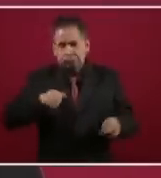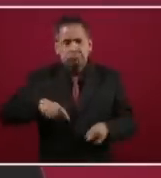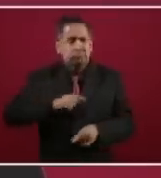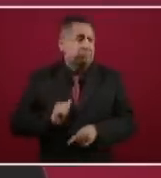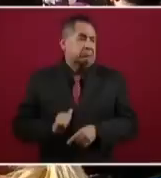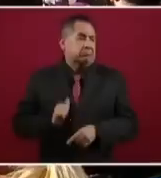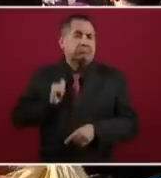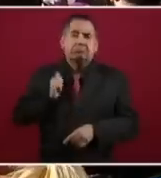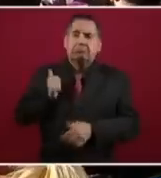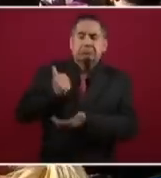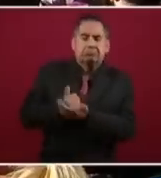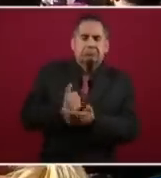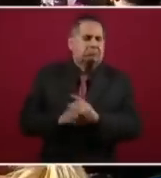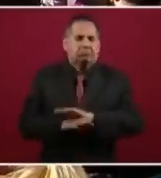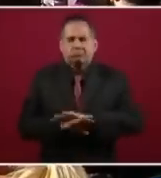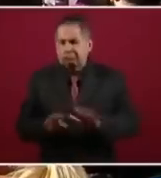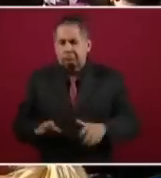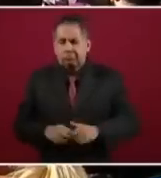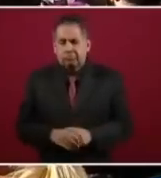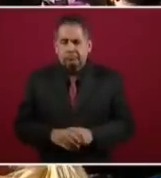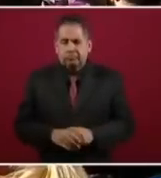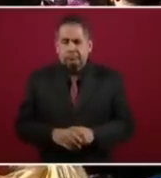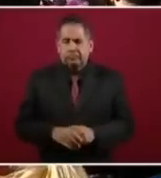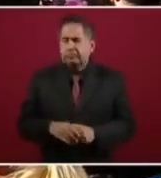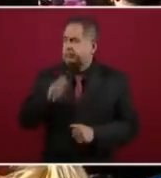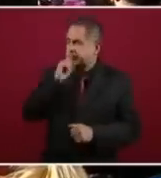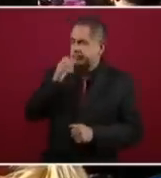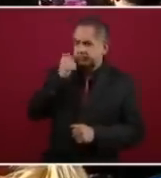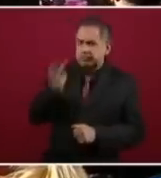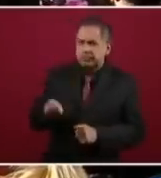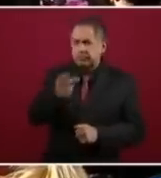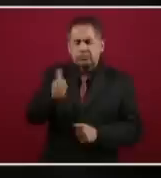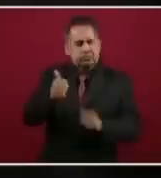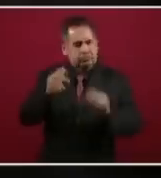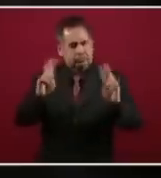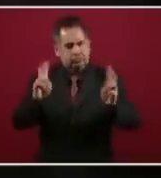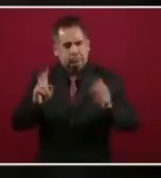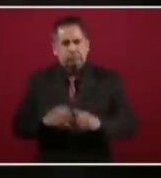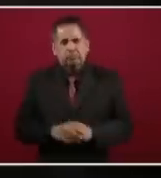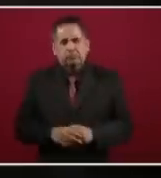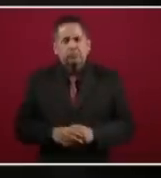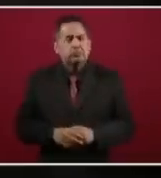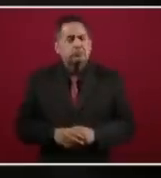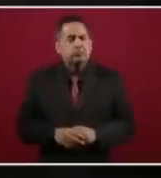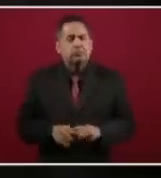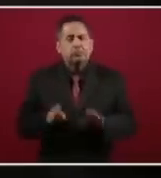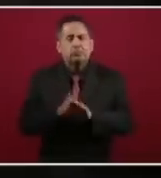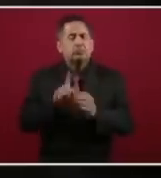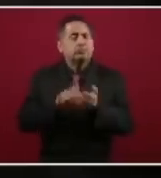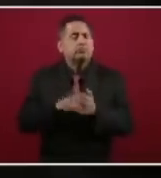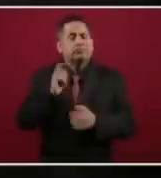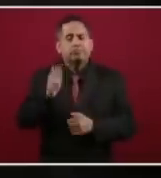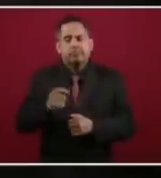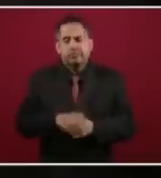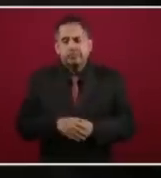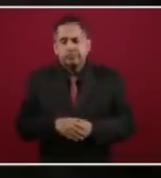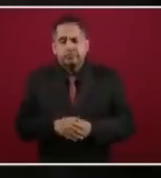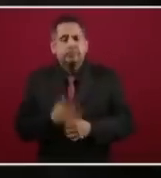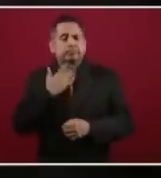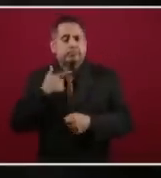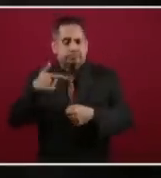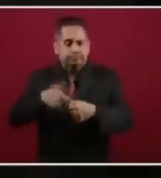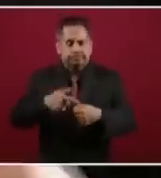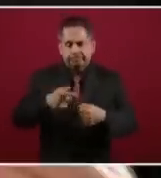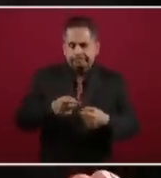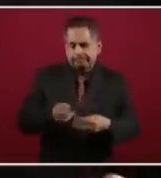arbitrariedad. Y también quisiera preguntarle sobre otro tema, presidente. Como consecuencia de la lucha contra el robo de